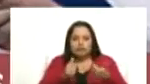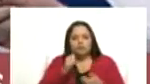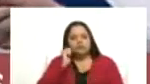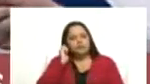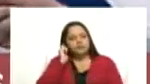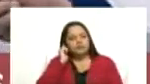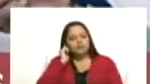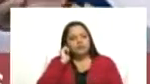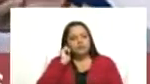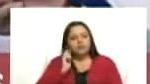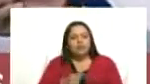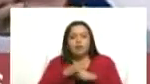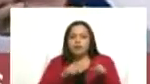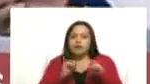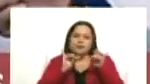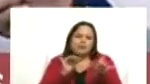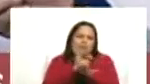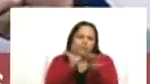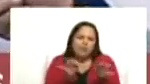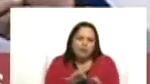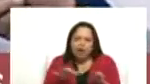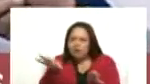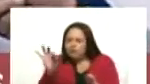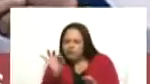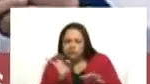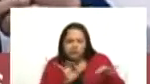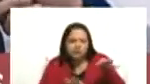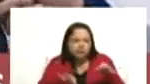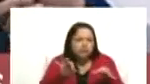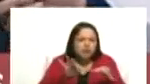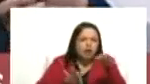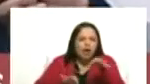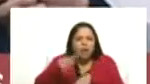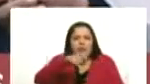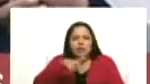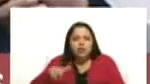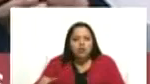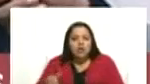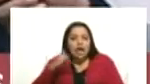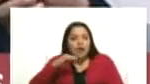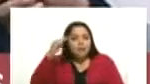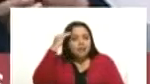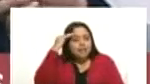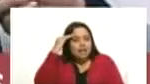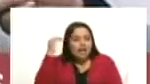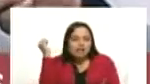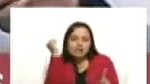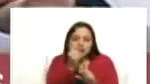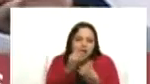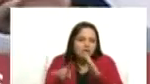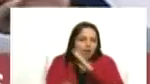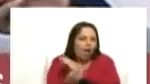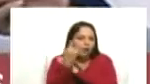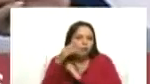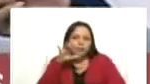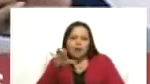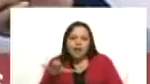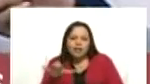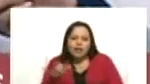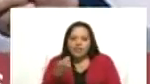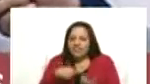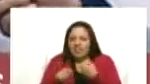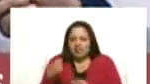el modus operandi es ese, captar personas con una mentalidad criminal, traidores a la patria, que se